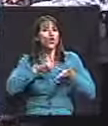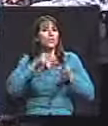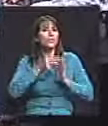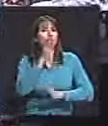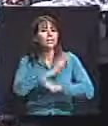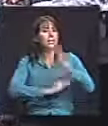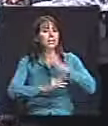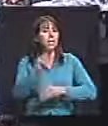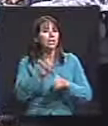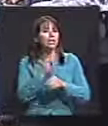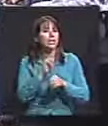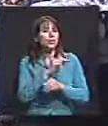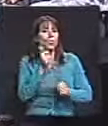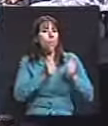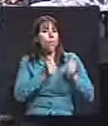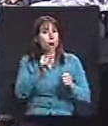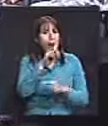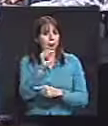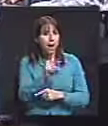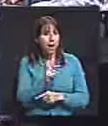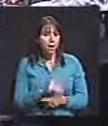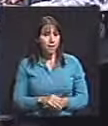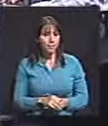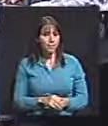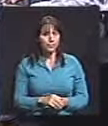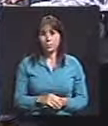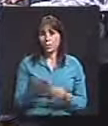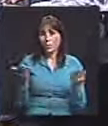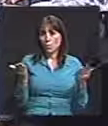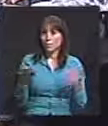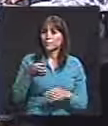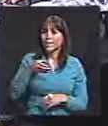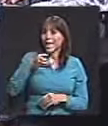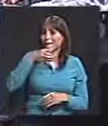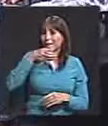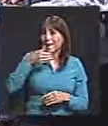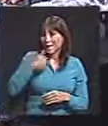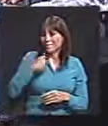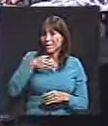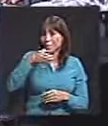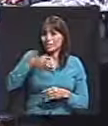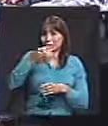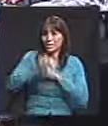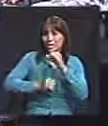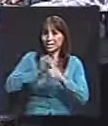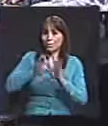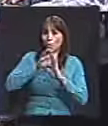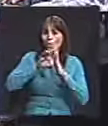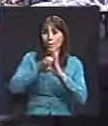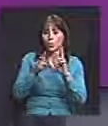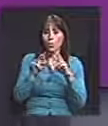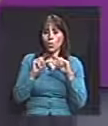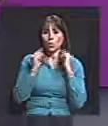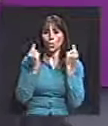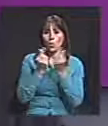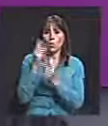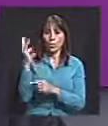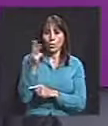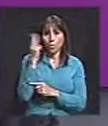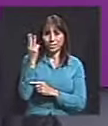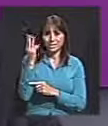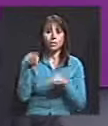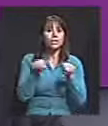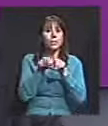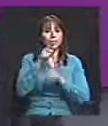discapacidad para poder desarrollar la investigación? Bueno, hay recomendaciones internacionales como el Grupo de Washington, que también trabajamos con el